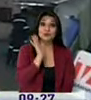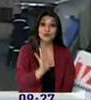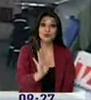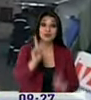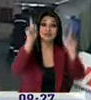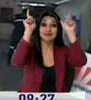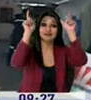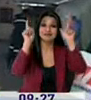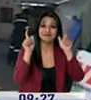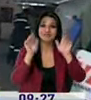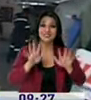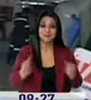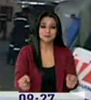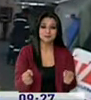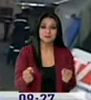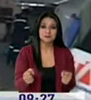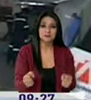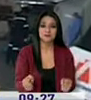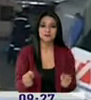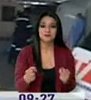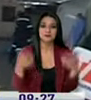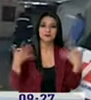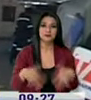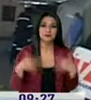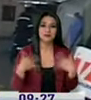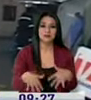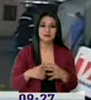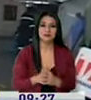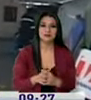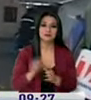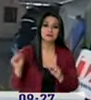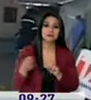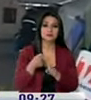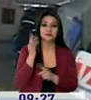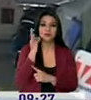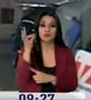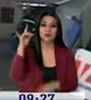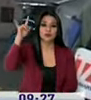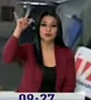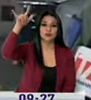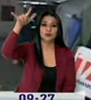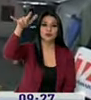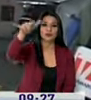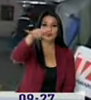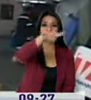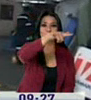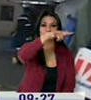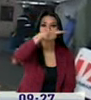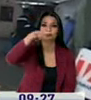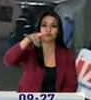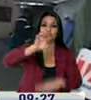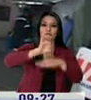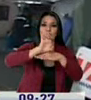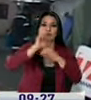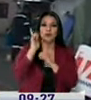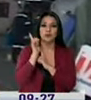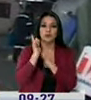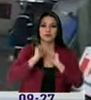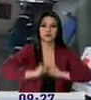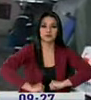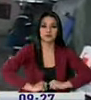a graduarse en esta unidad y van a ser las primeras mujeres que vuelen los aviones de transporte de la Fuerza